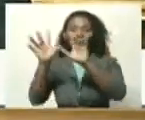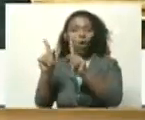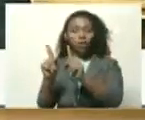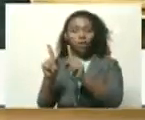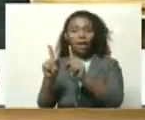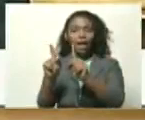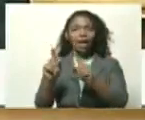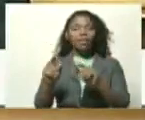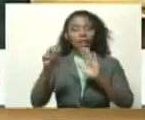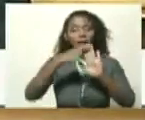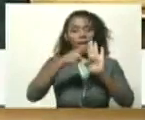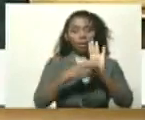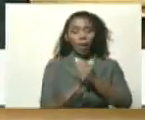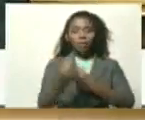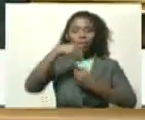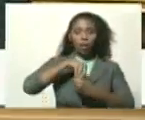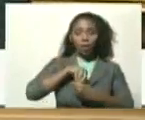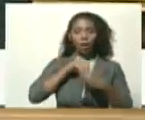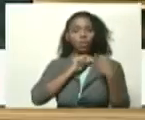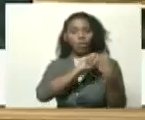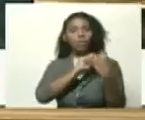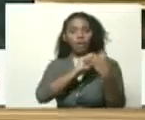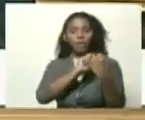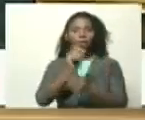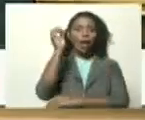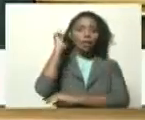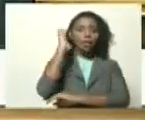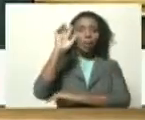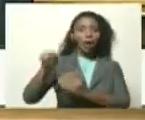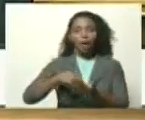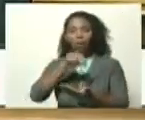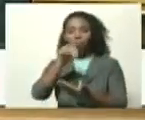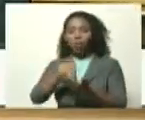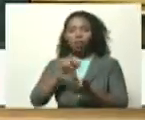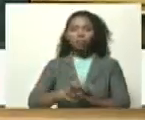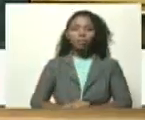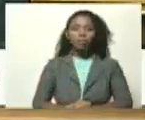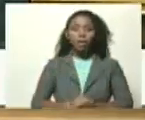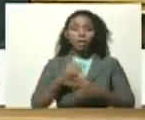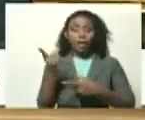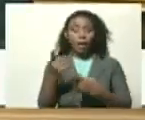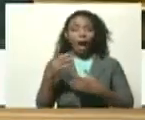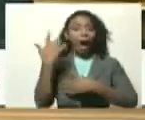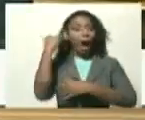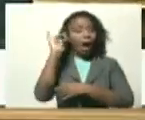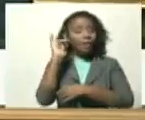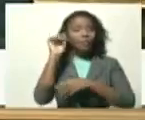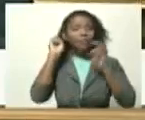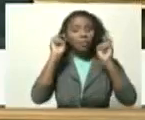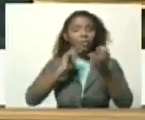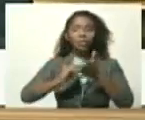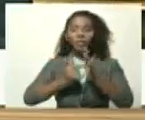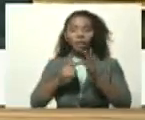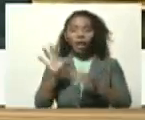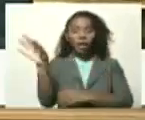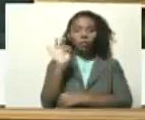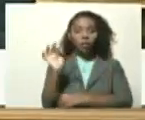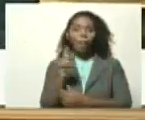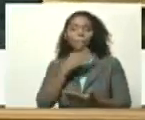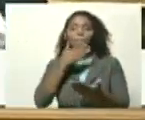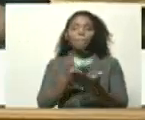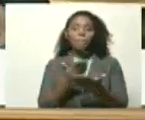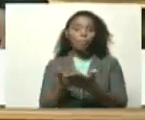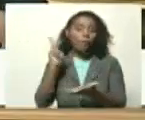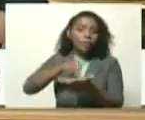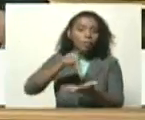del Reglamento Interior y de Debates de la Asamblea Nacional, que están relacionados con la elección y postulación